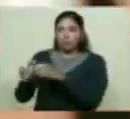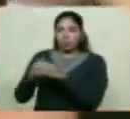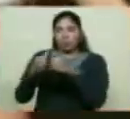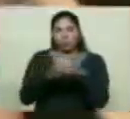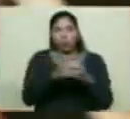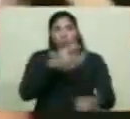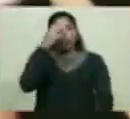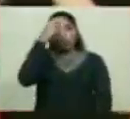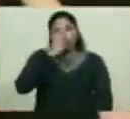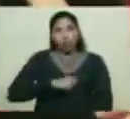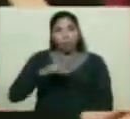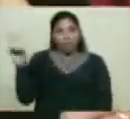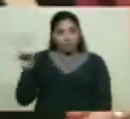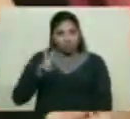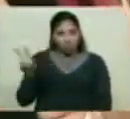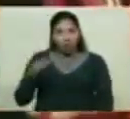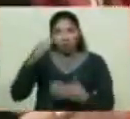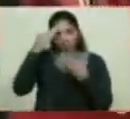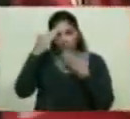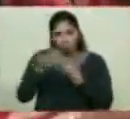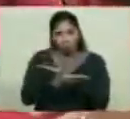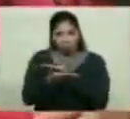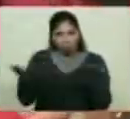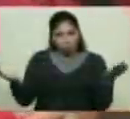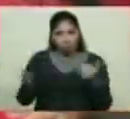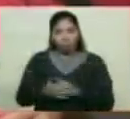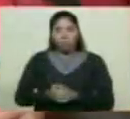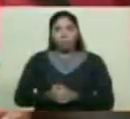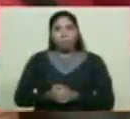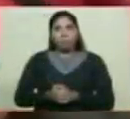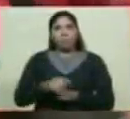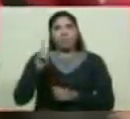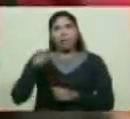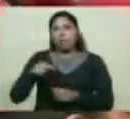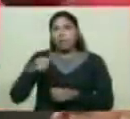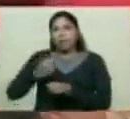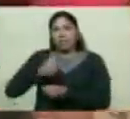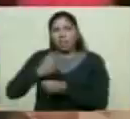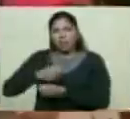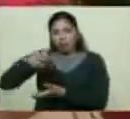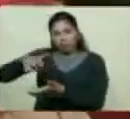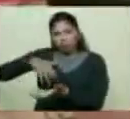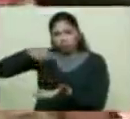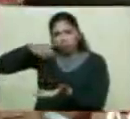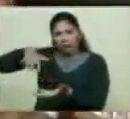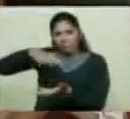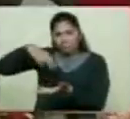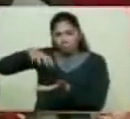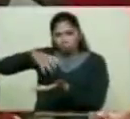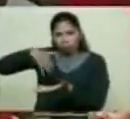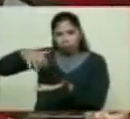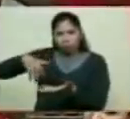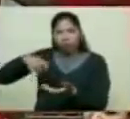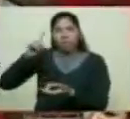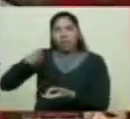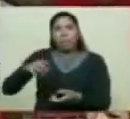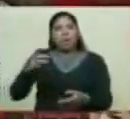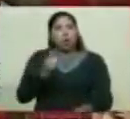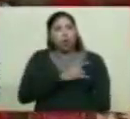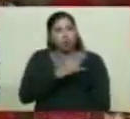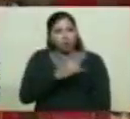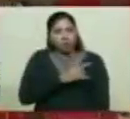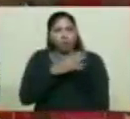venezuela los campesinos y campesinas a maurice estás la juventud universitaria